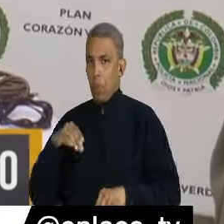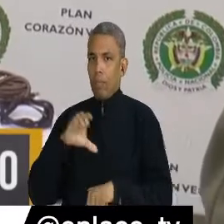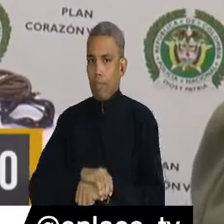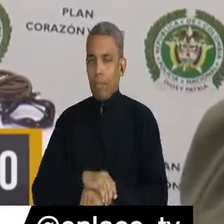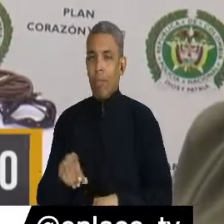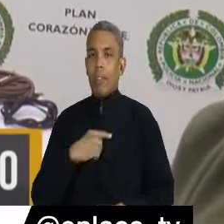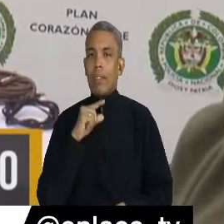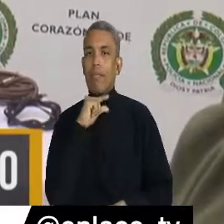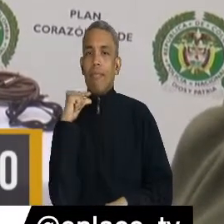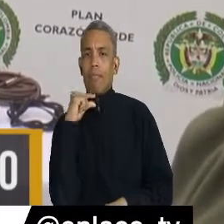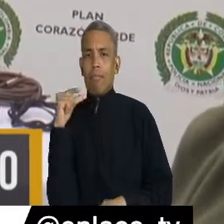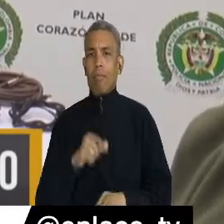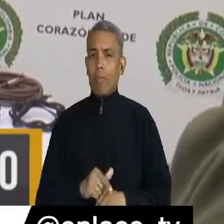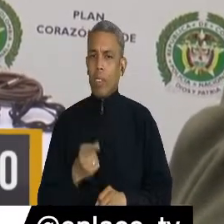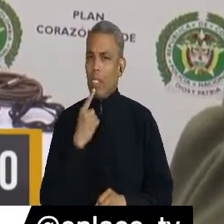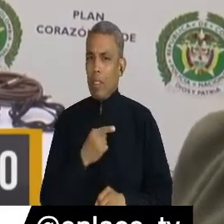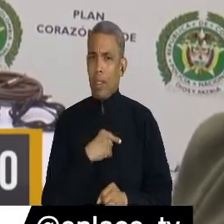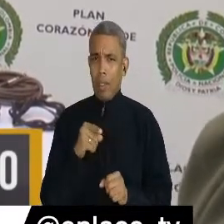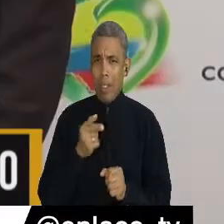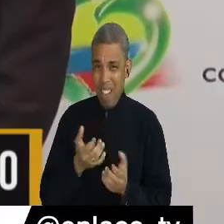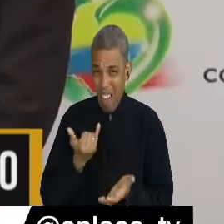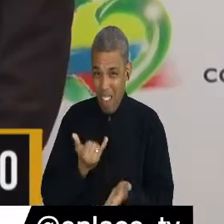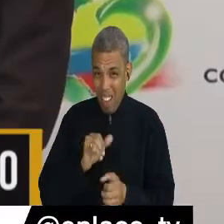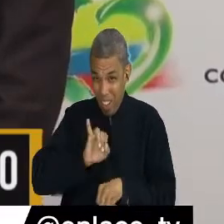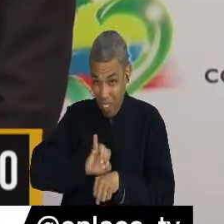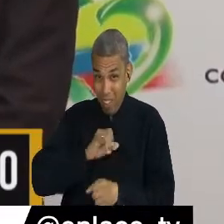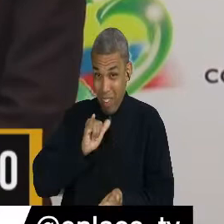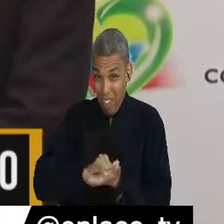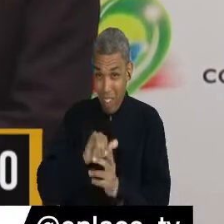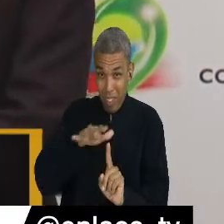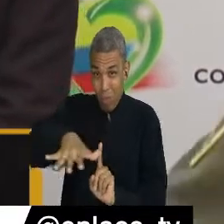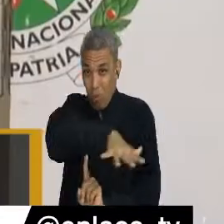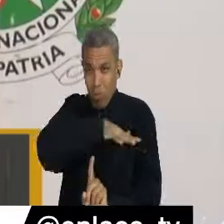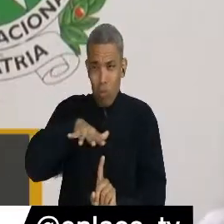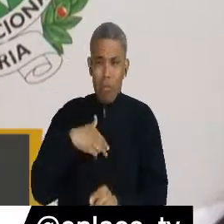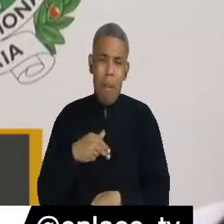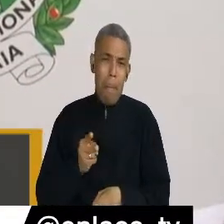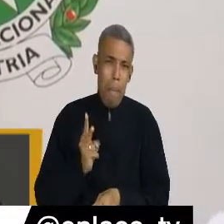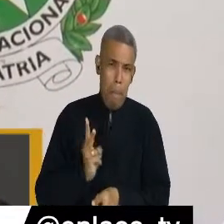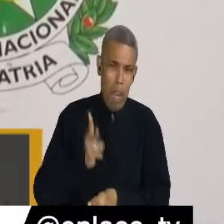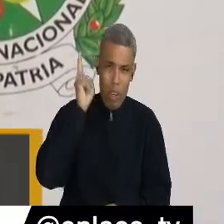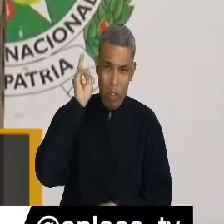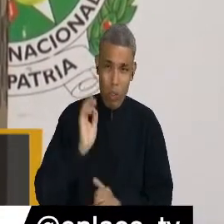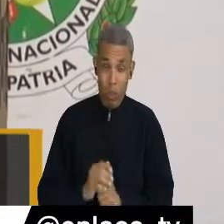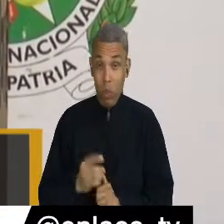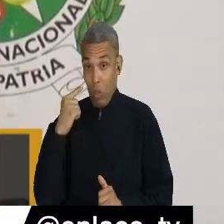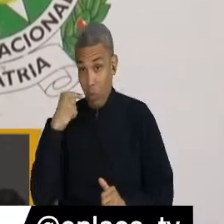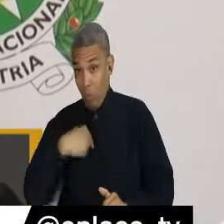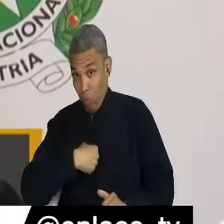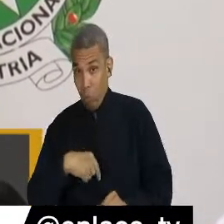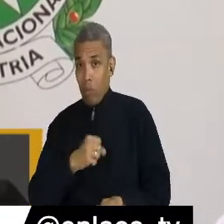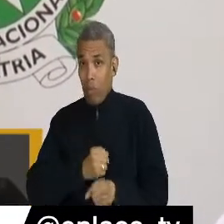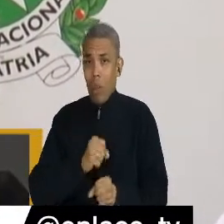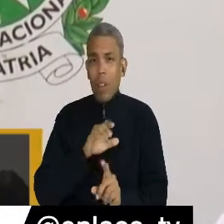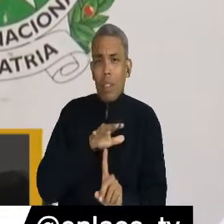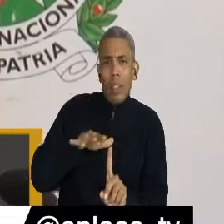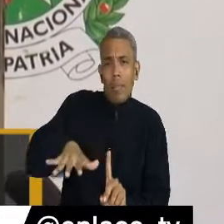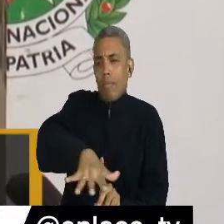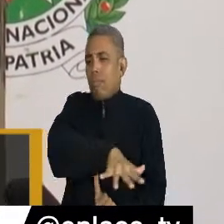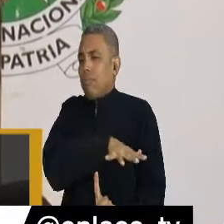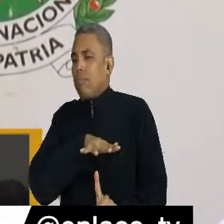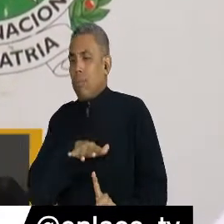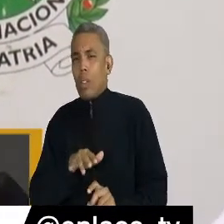en el sector hay mucha inseguridad y consumo de sustancias psicoactivas en jóvenes. El empleo es grande, yo trabajo en una comunidad donde las